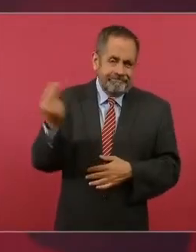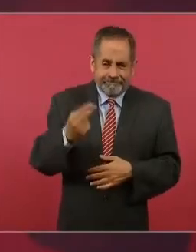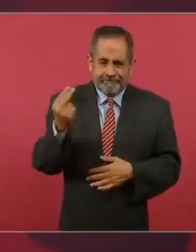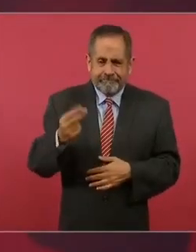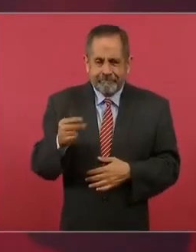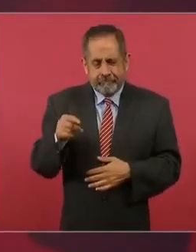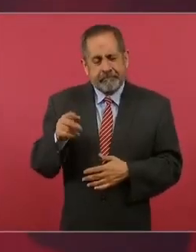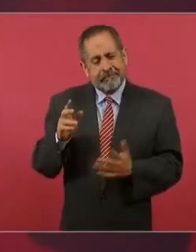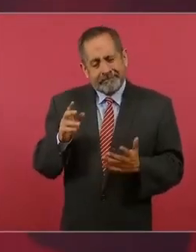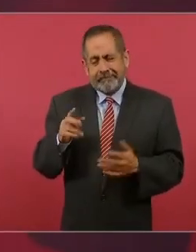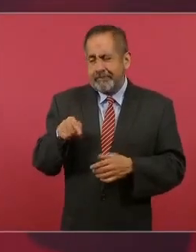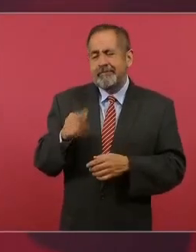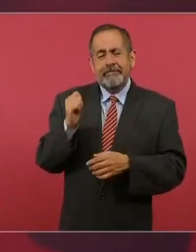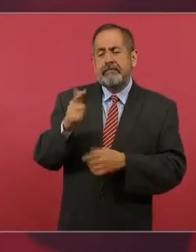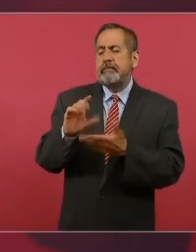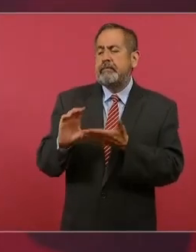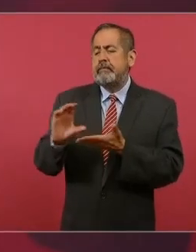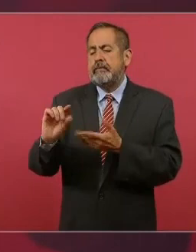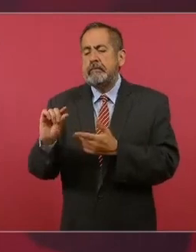un poco más,